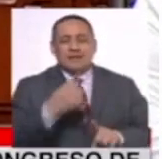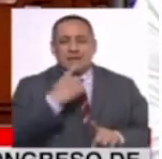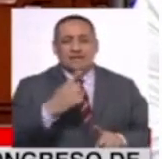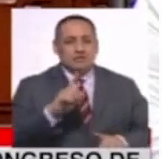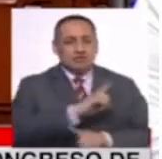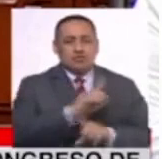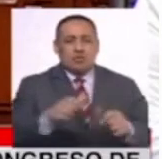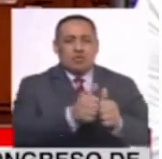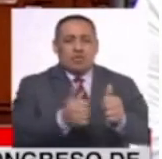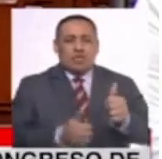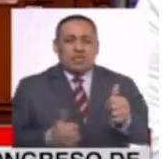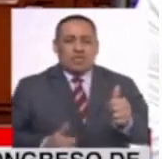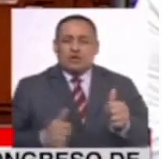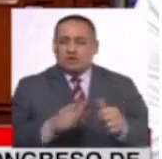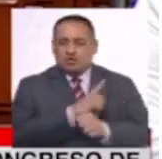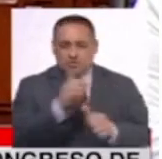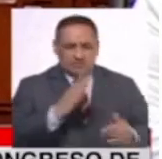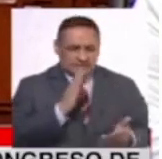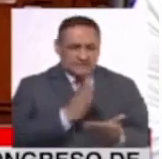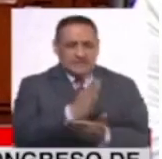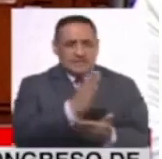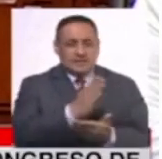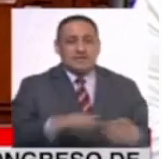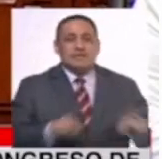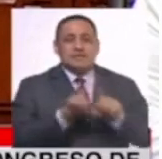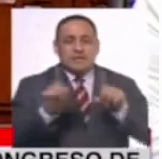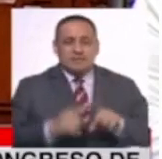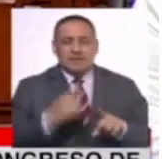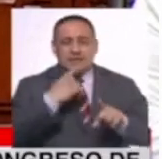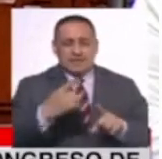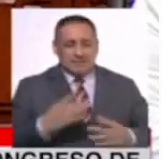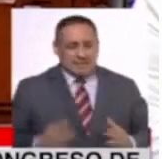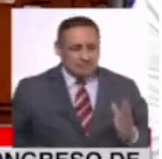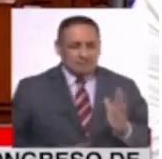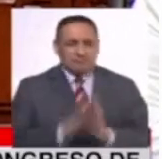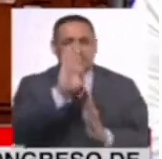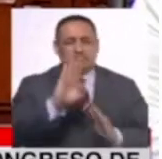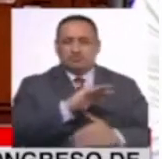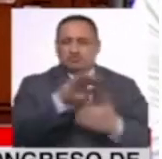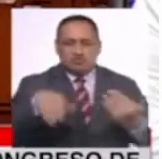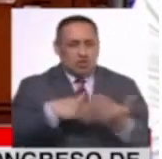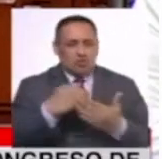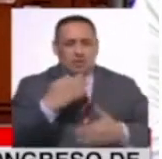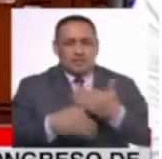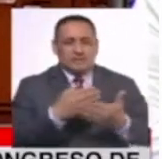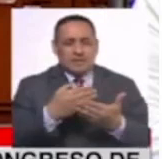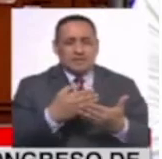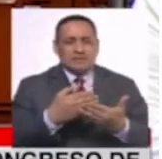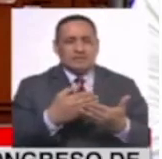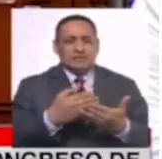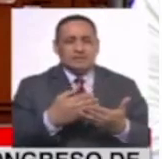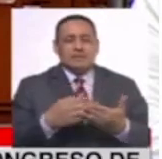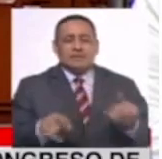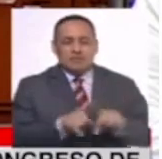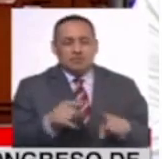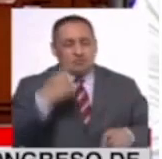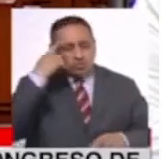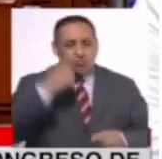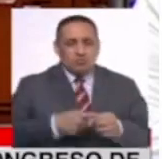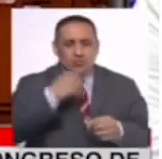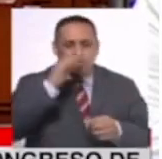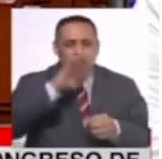es no rendirse y comprometerse es sacar adelante todo aquello que uno